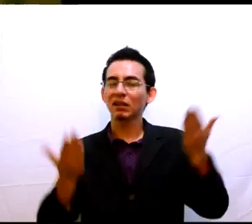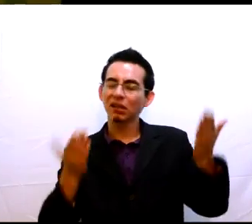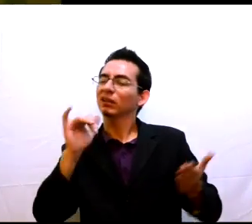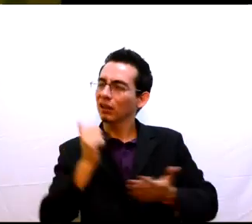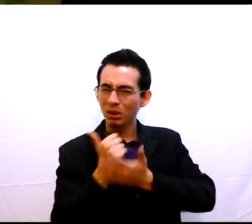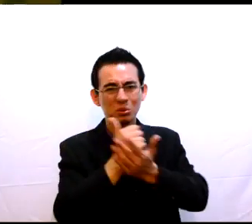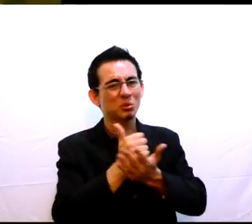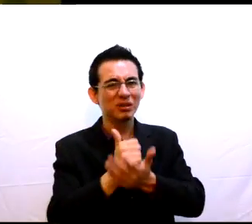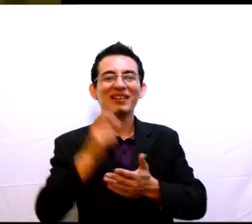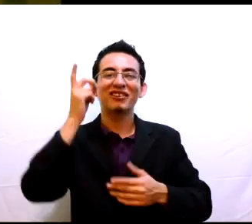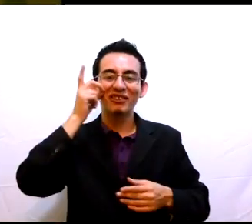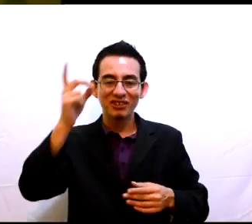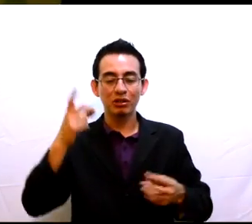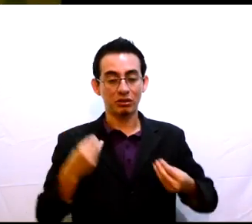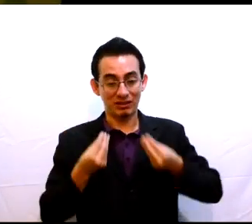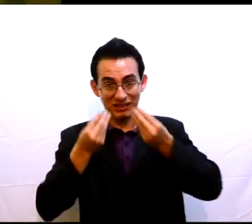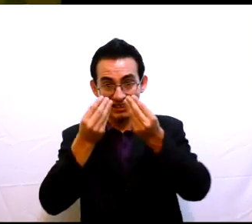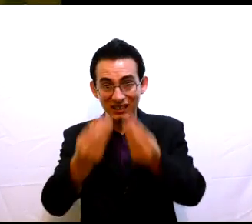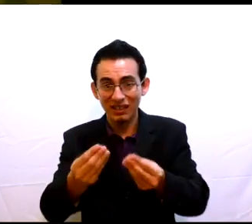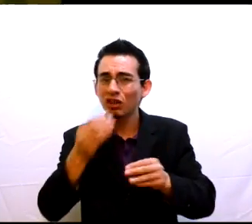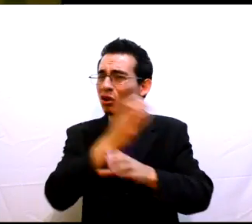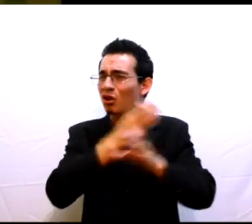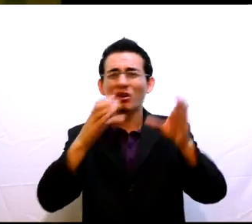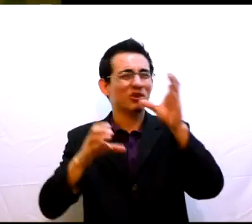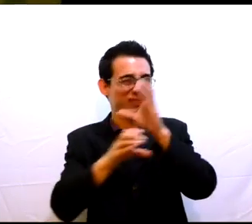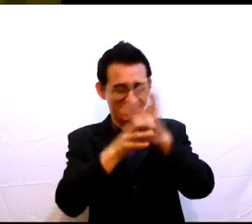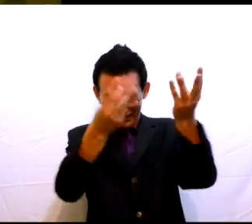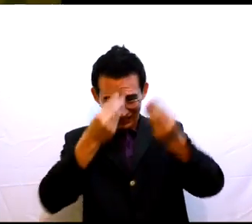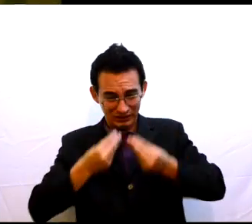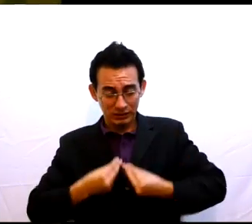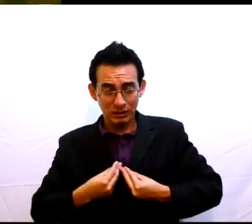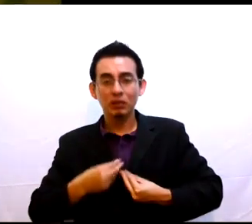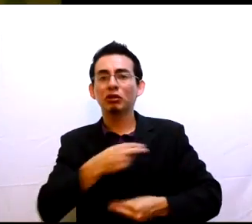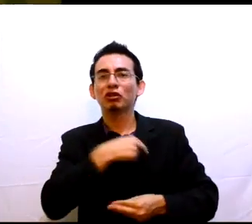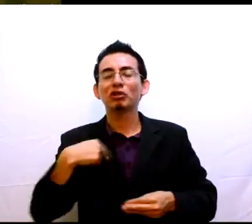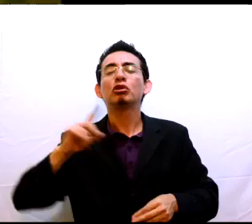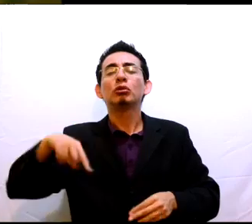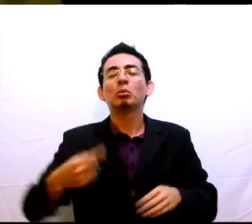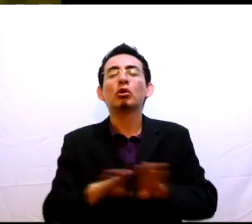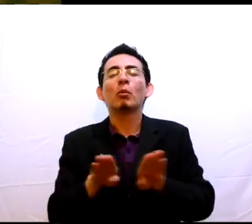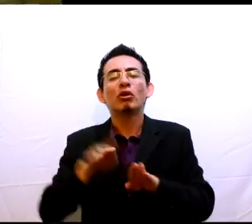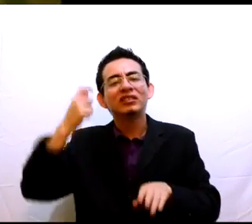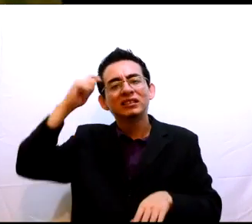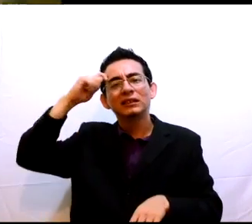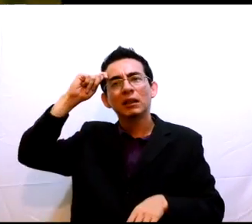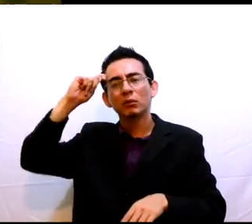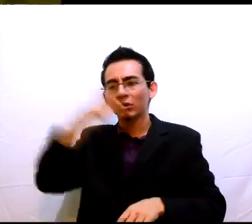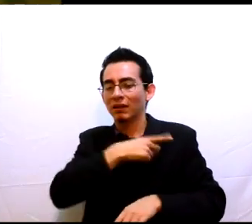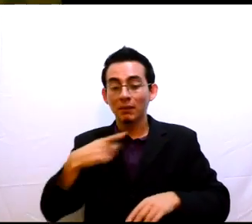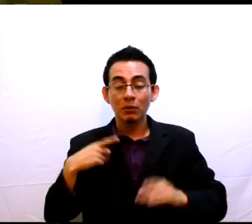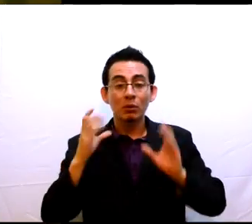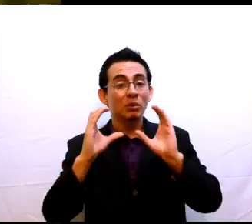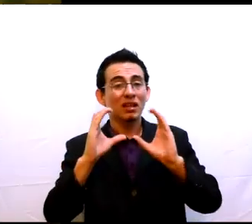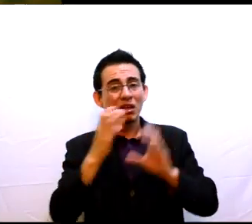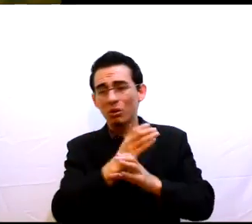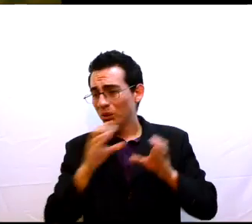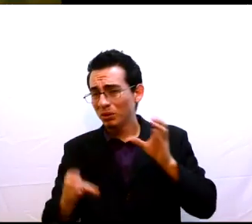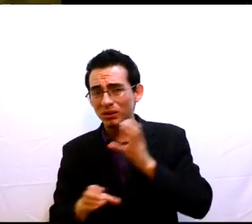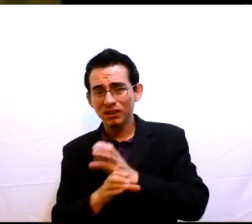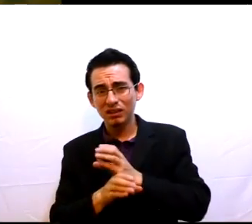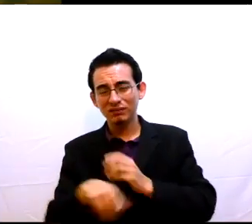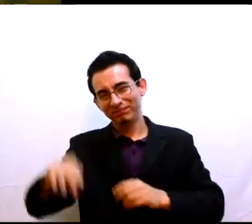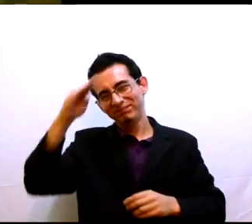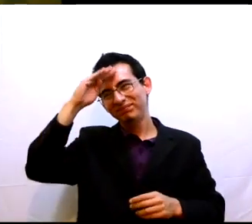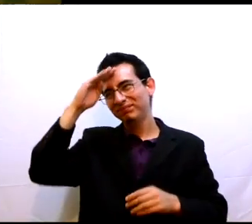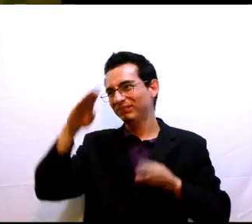entonces dios nos ha hecho mayordomos de todo lo que nos ha encomendado y de todo lo que nos ha dado sí o no mire también somos